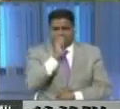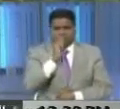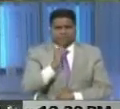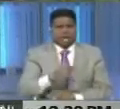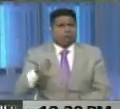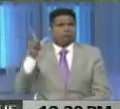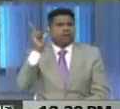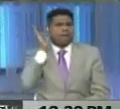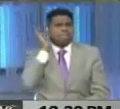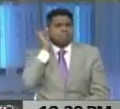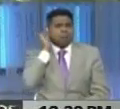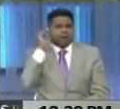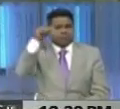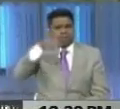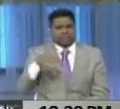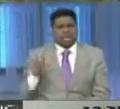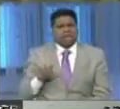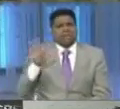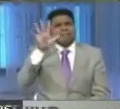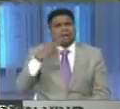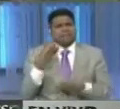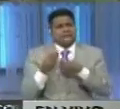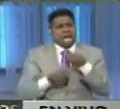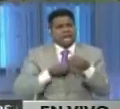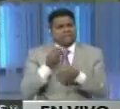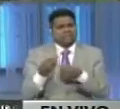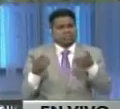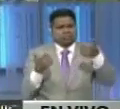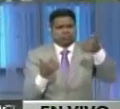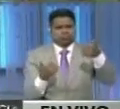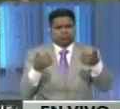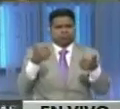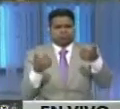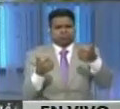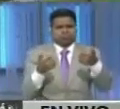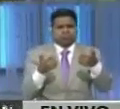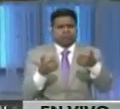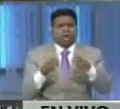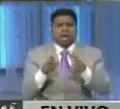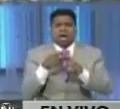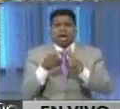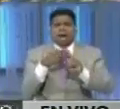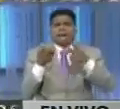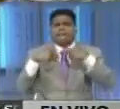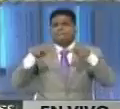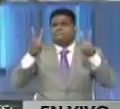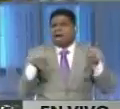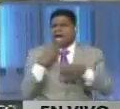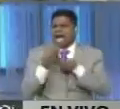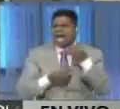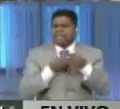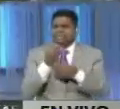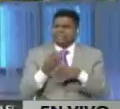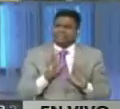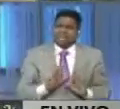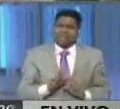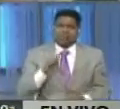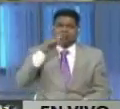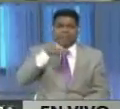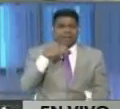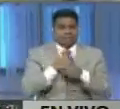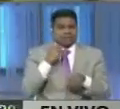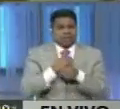mujer de la patria operando allí También en la frontera garantizando la paz y también esta operación centinela se